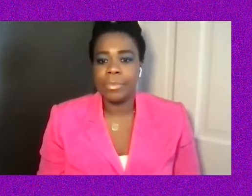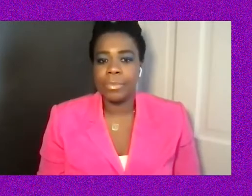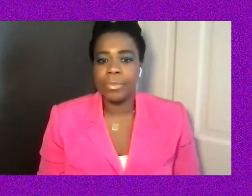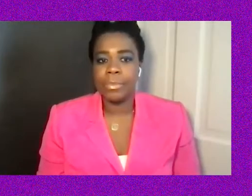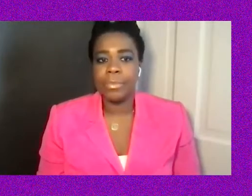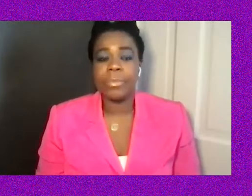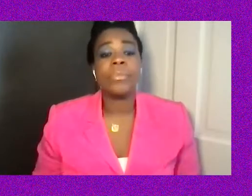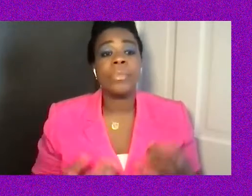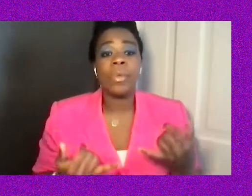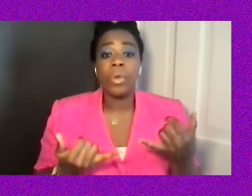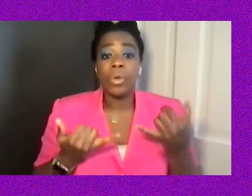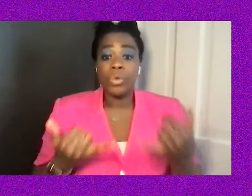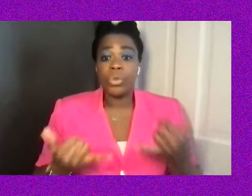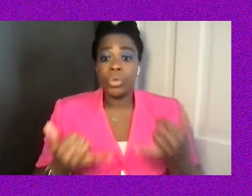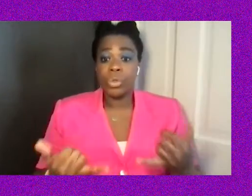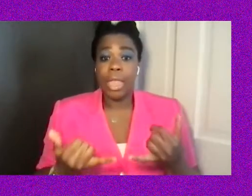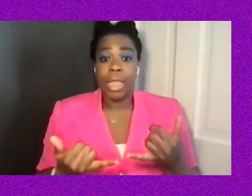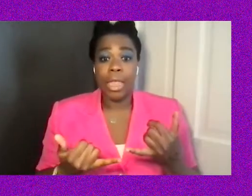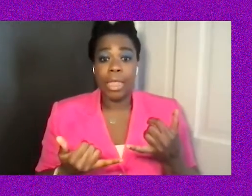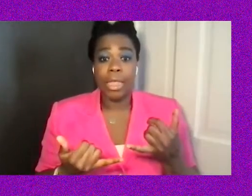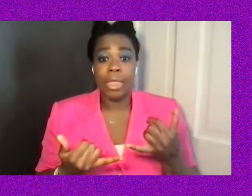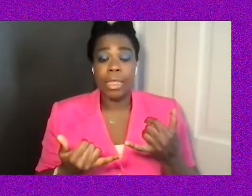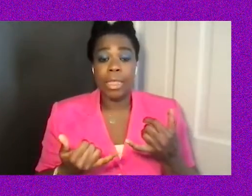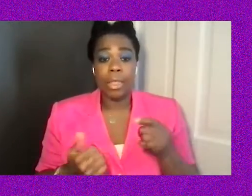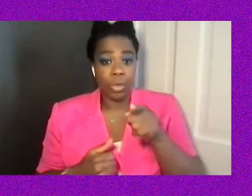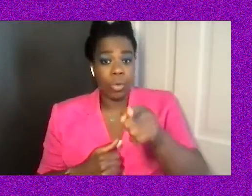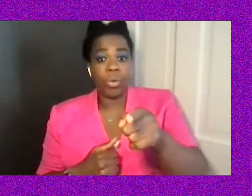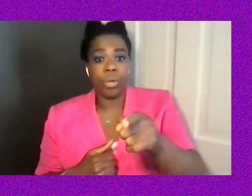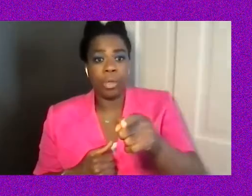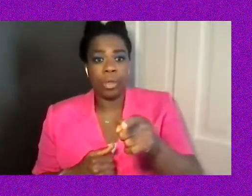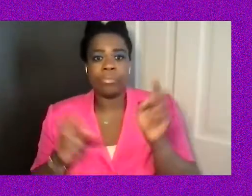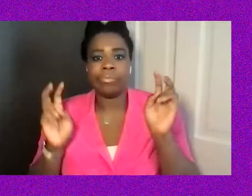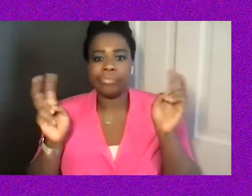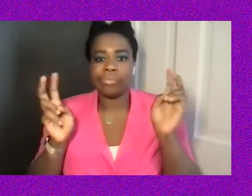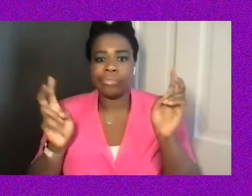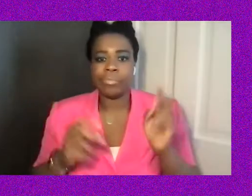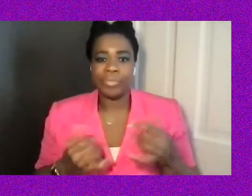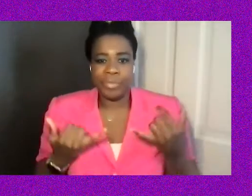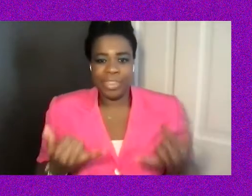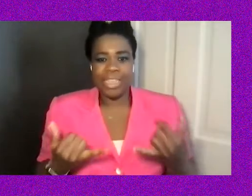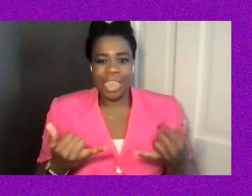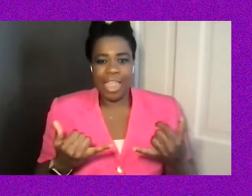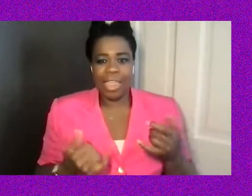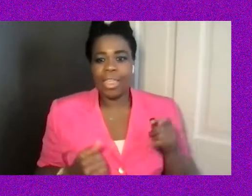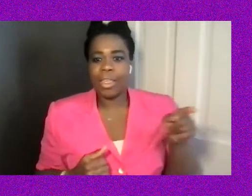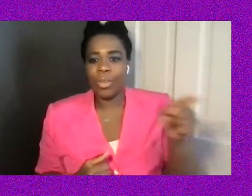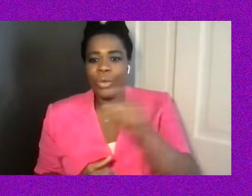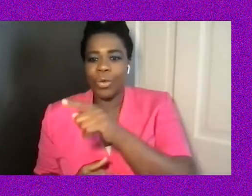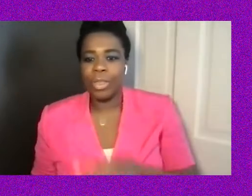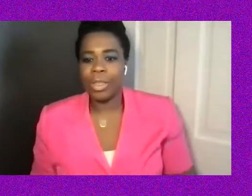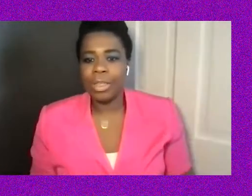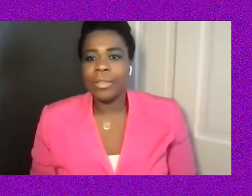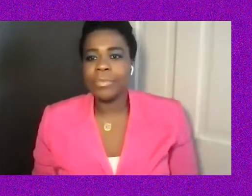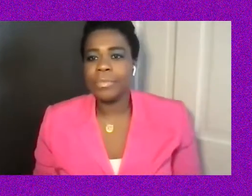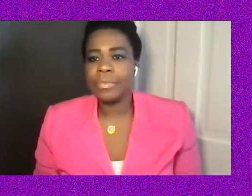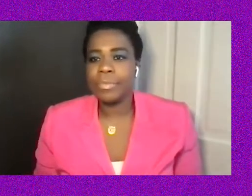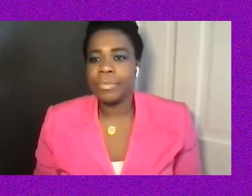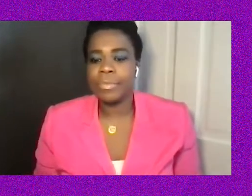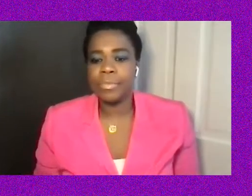Today is you. Hoy es usted. El título del poema. Today is